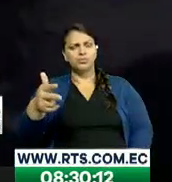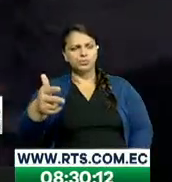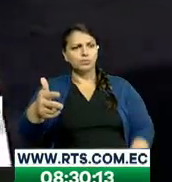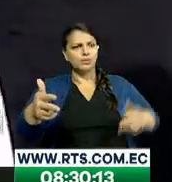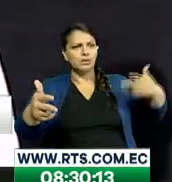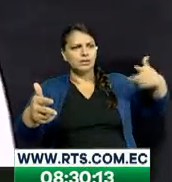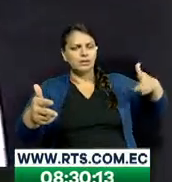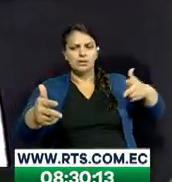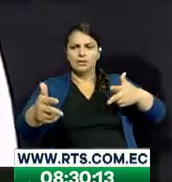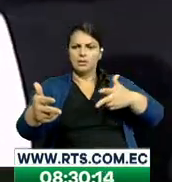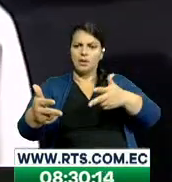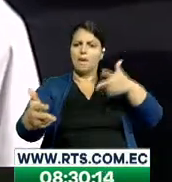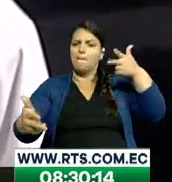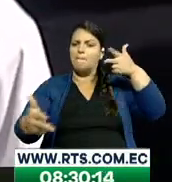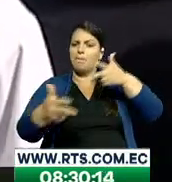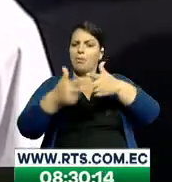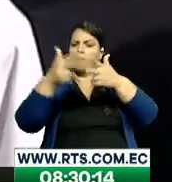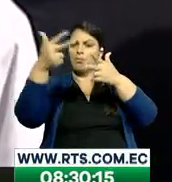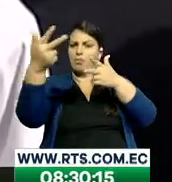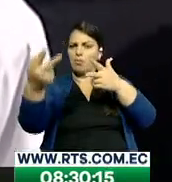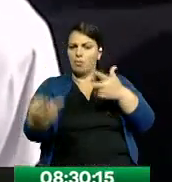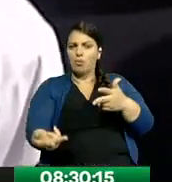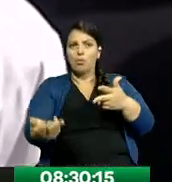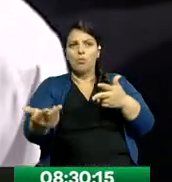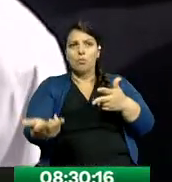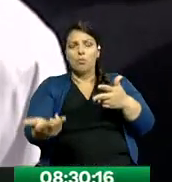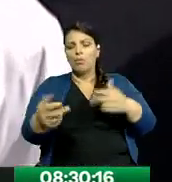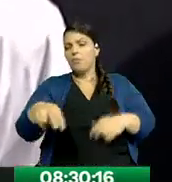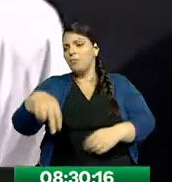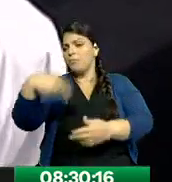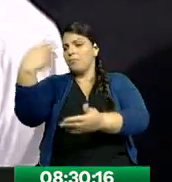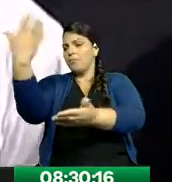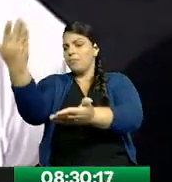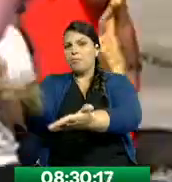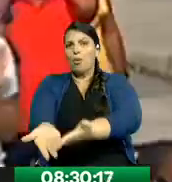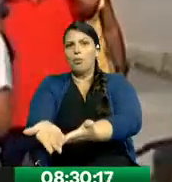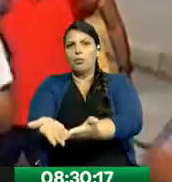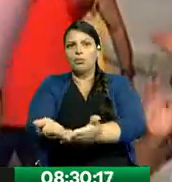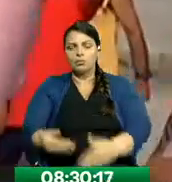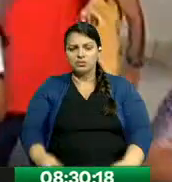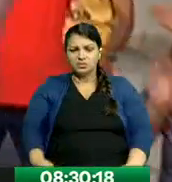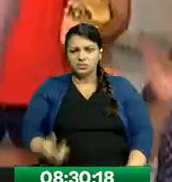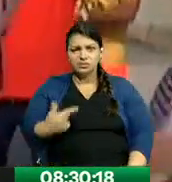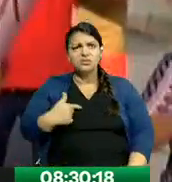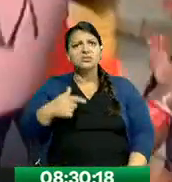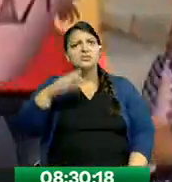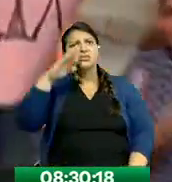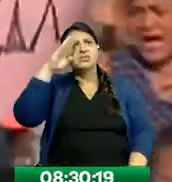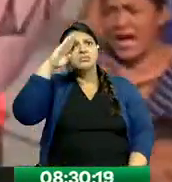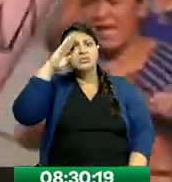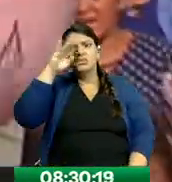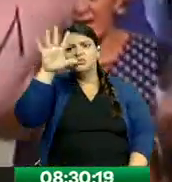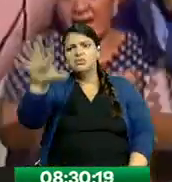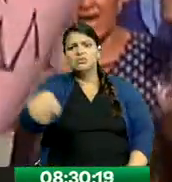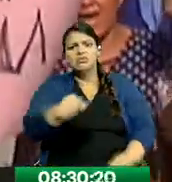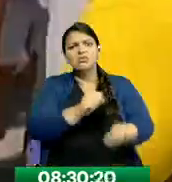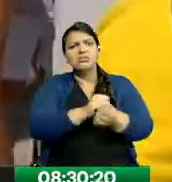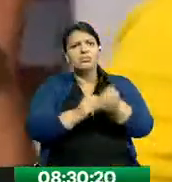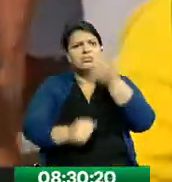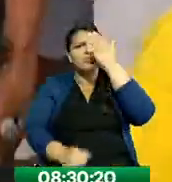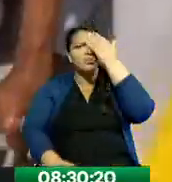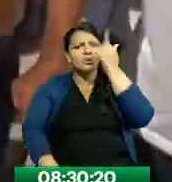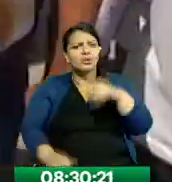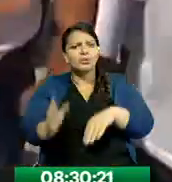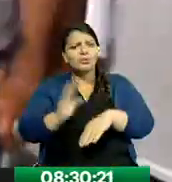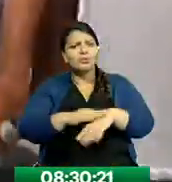Entonces se está pidiendo que se haga, se haga una investigación. Permanecieron ahí por más de una hora y media, pues